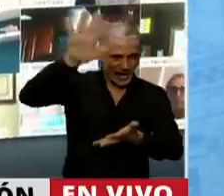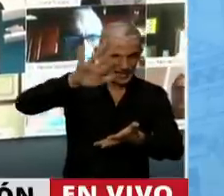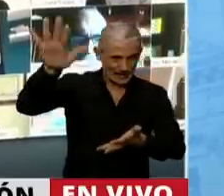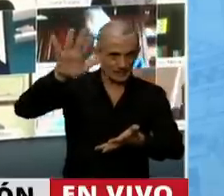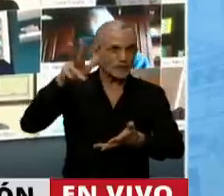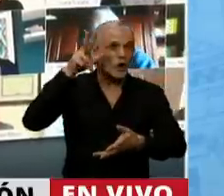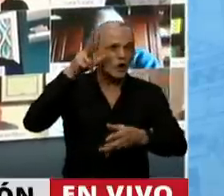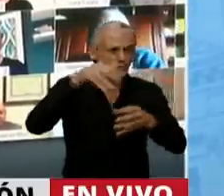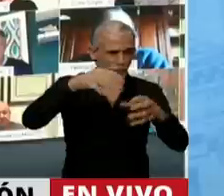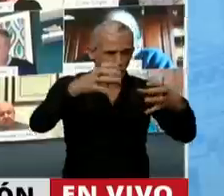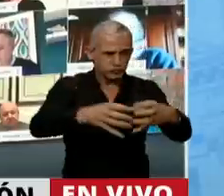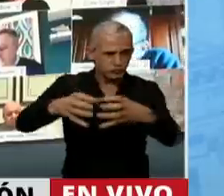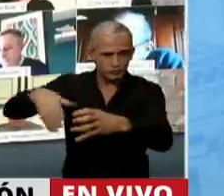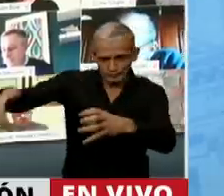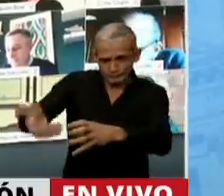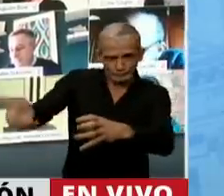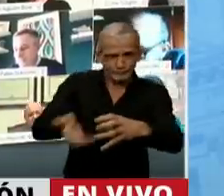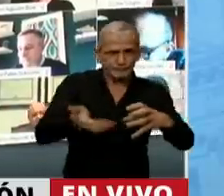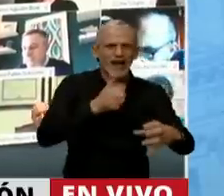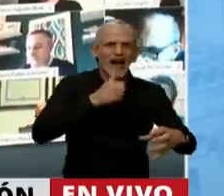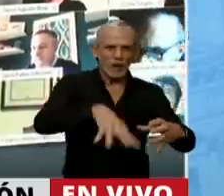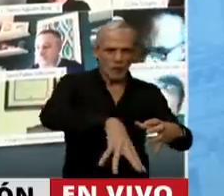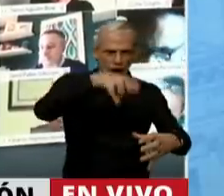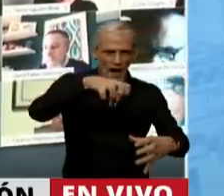Y obviamente, tampoco le exijamos,